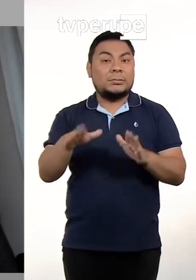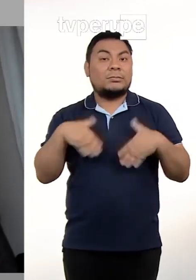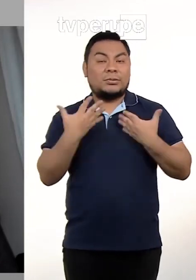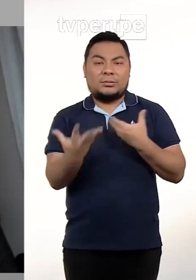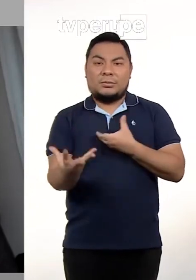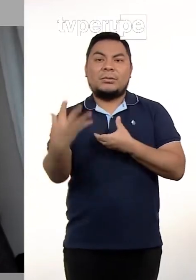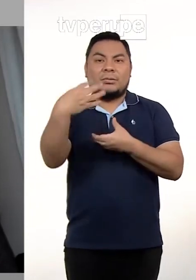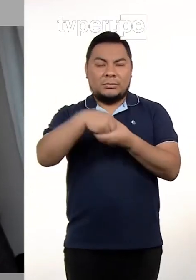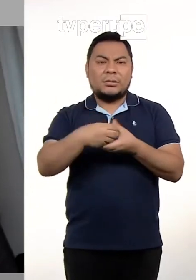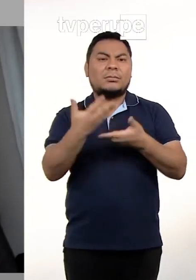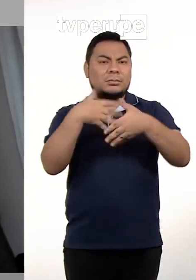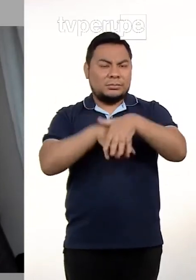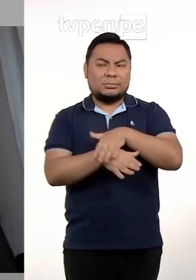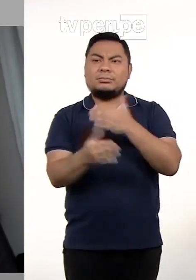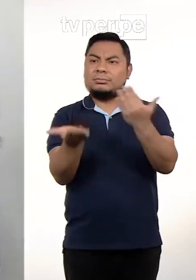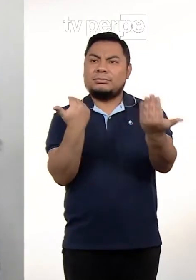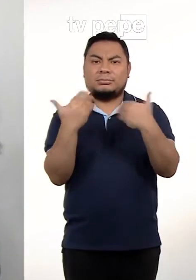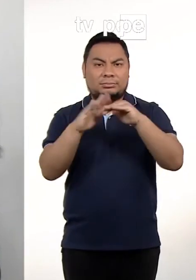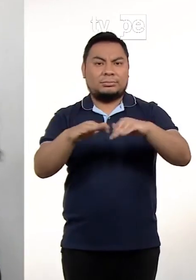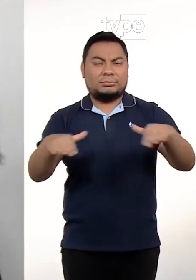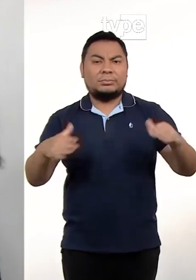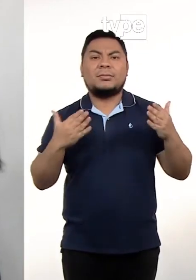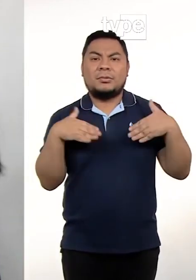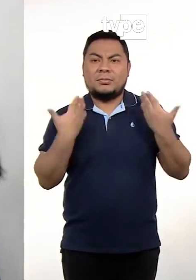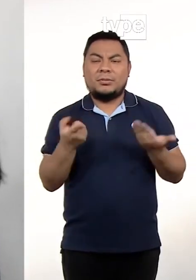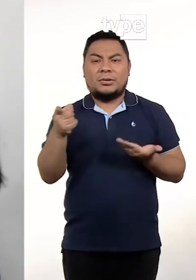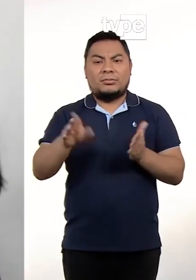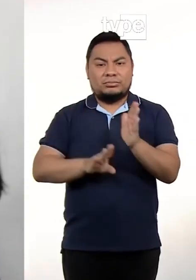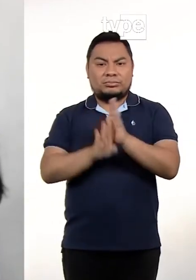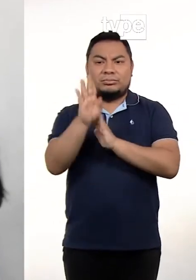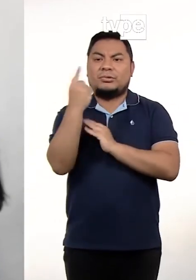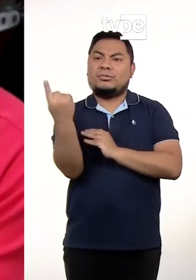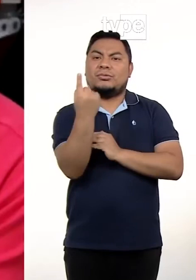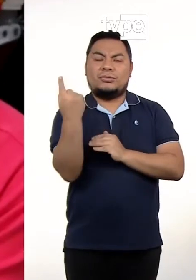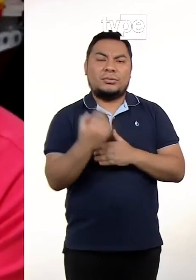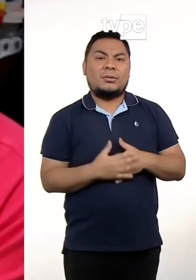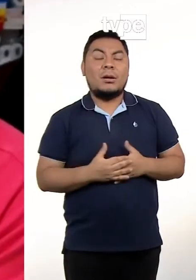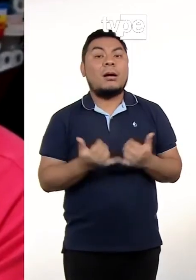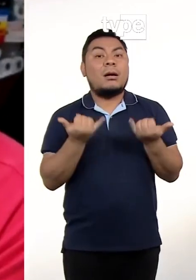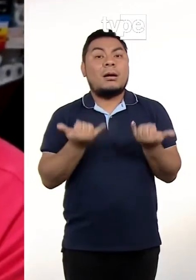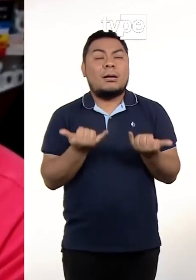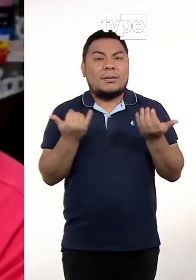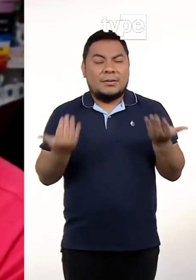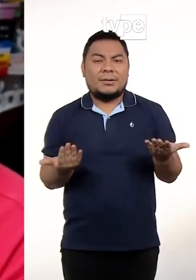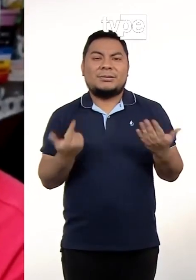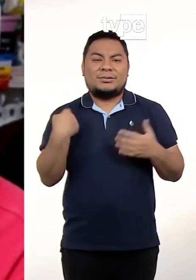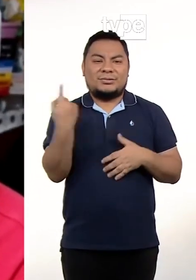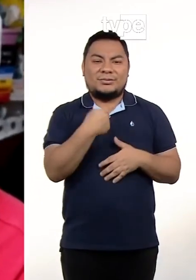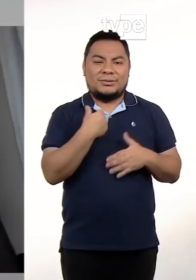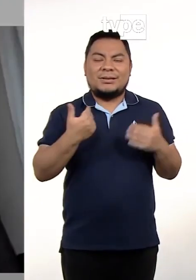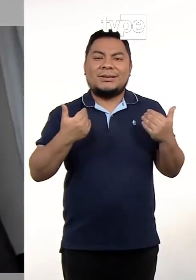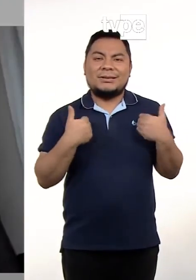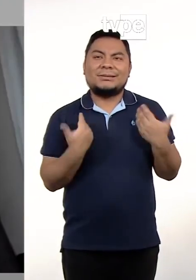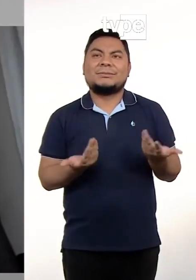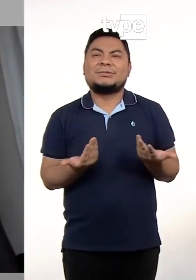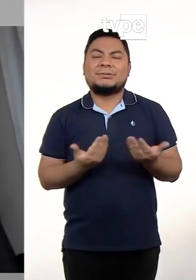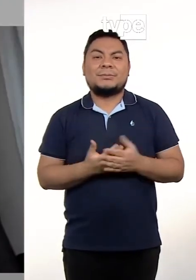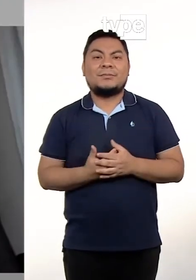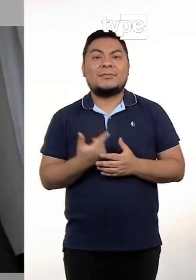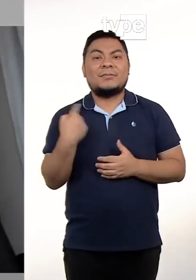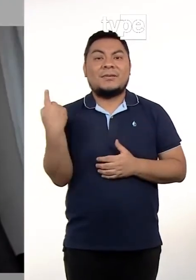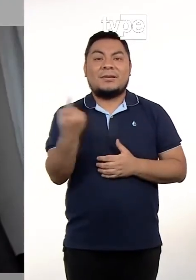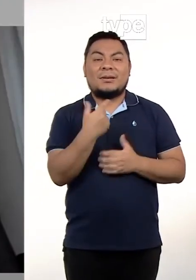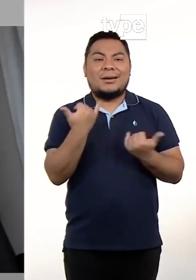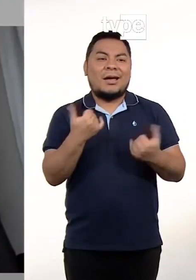poder incorporar pues que los chicos se desarrollen. Ahora con lo que nosotros ahorita estamos